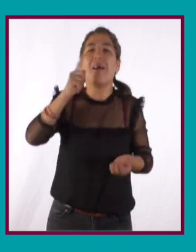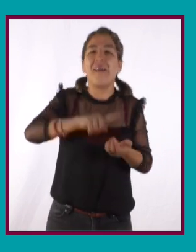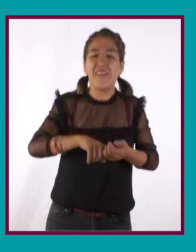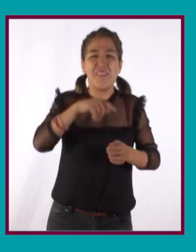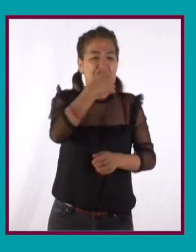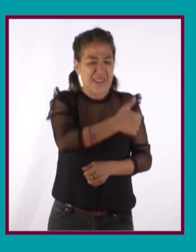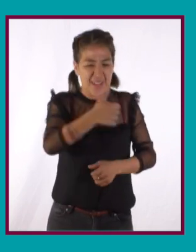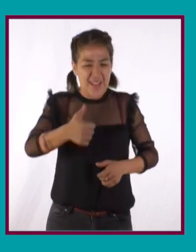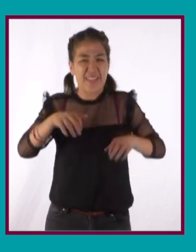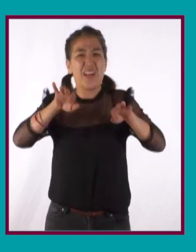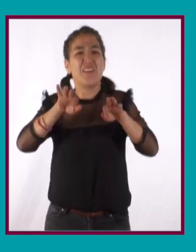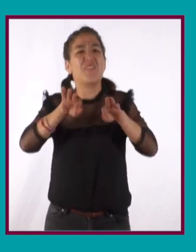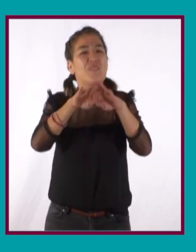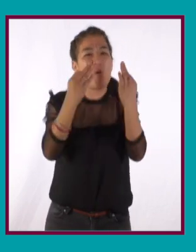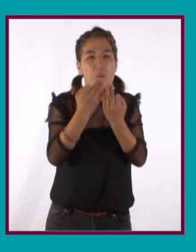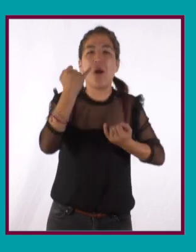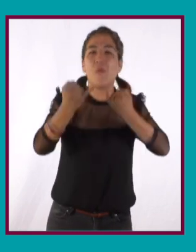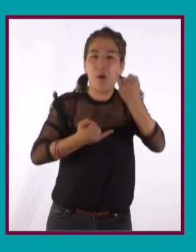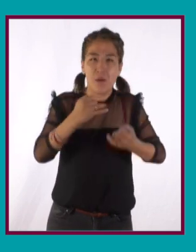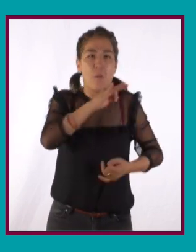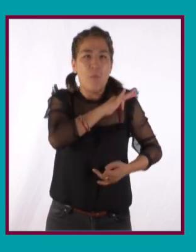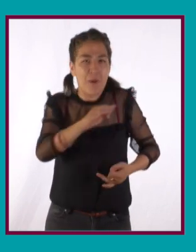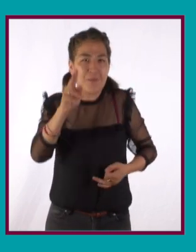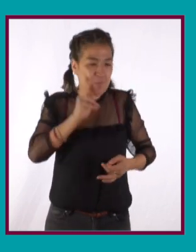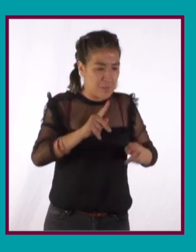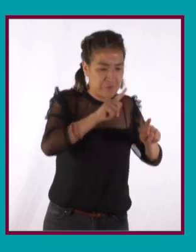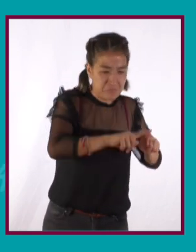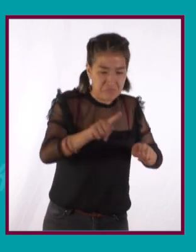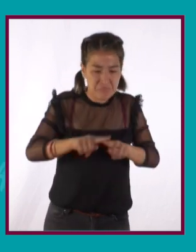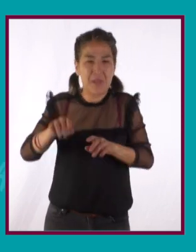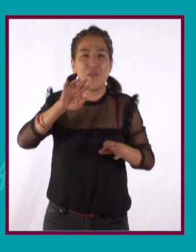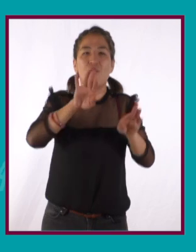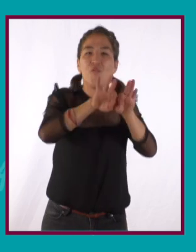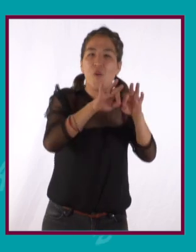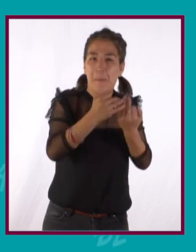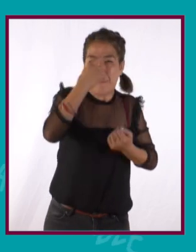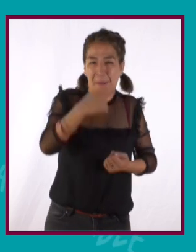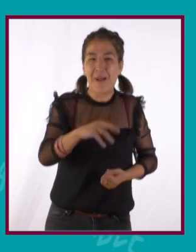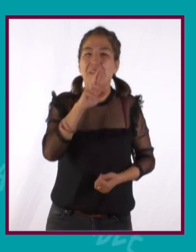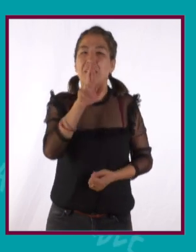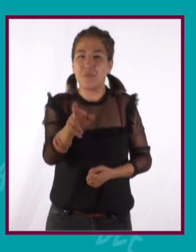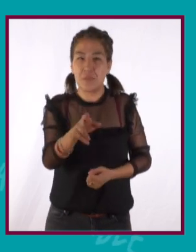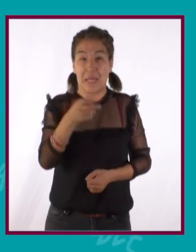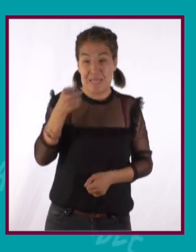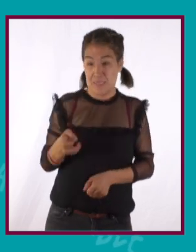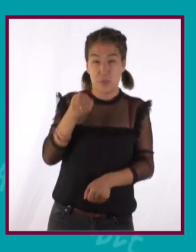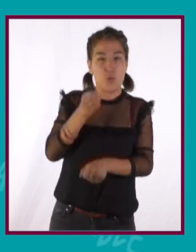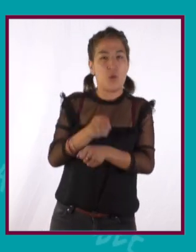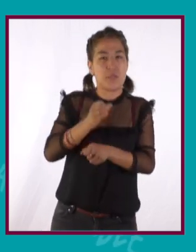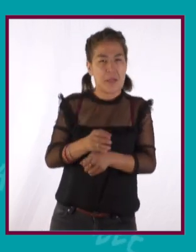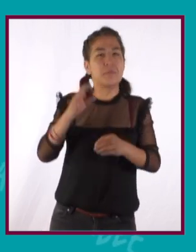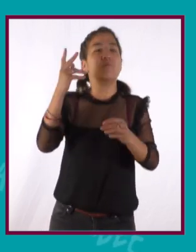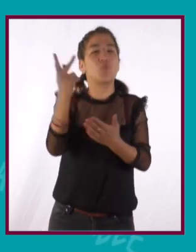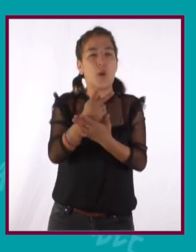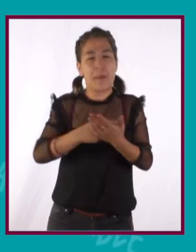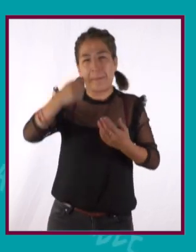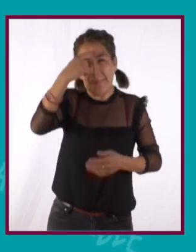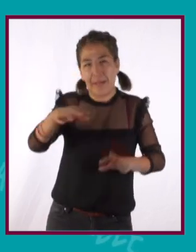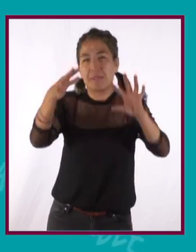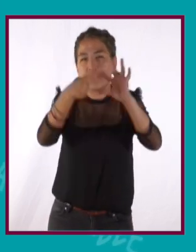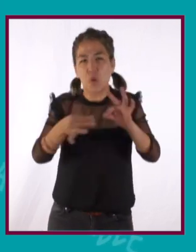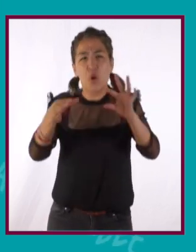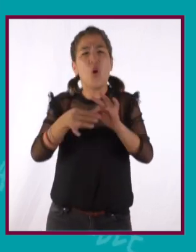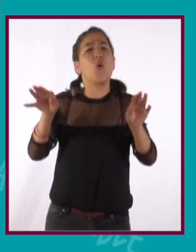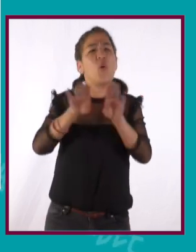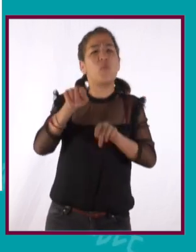ver cómo en cada jugada se abren varias posibilidades de resultados. A lo largo de este programa,